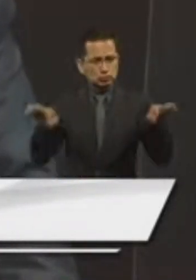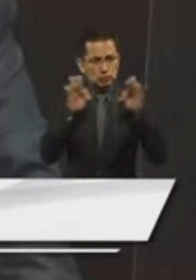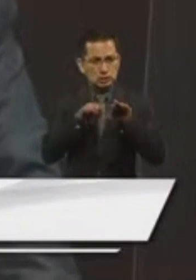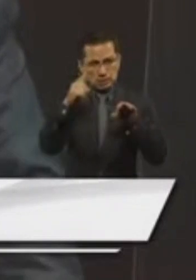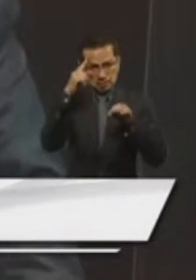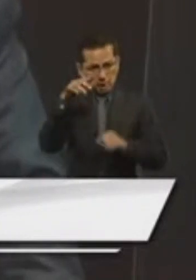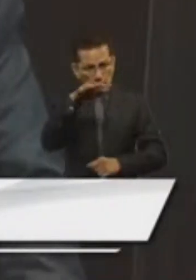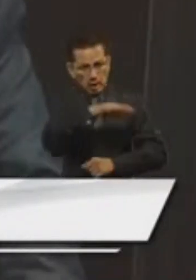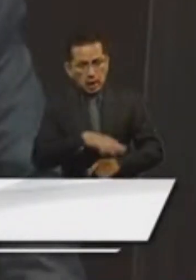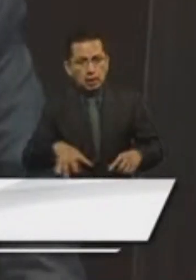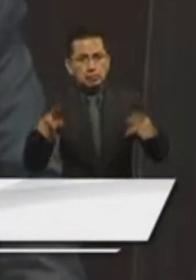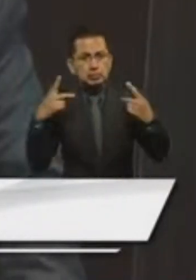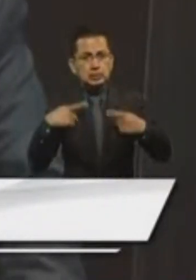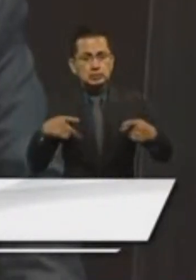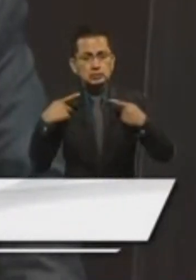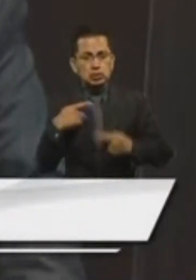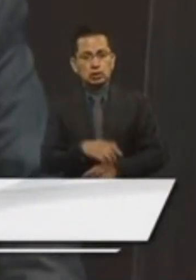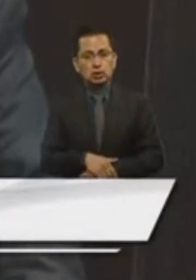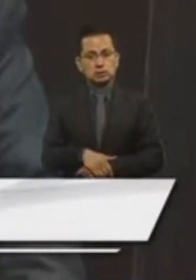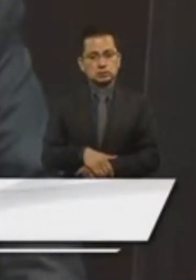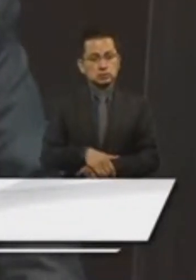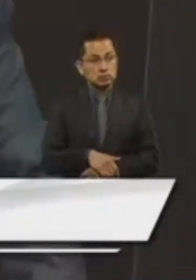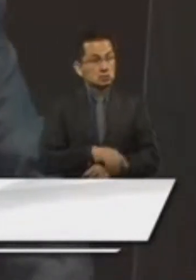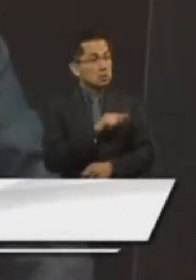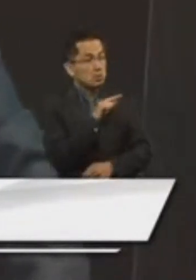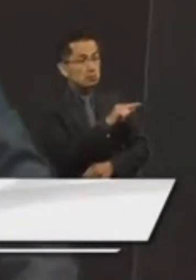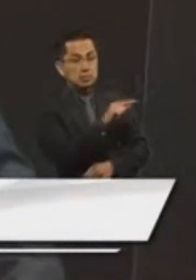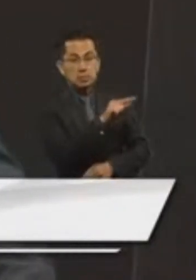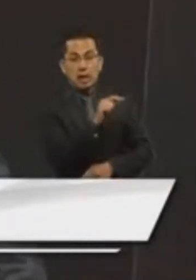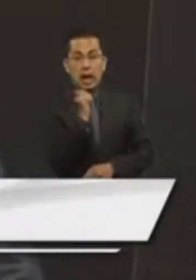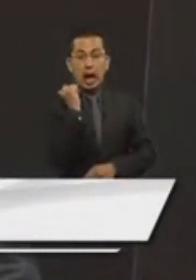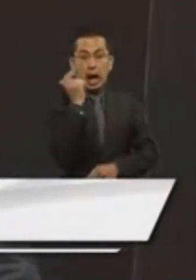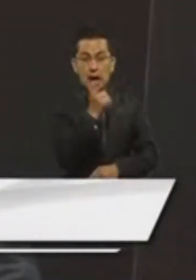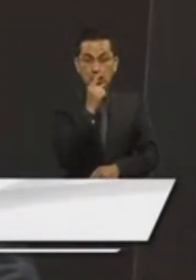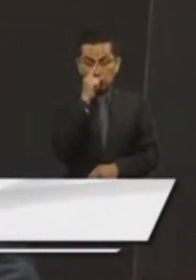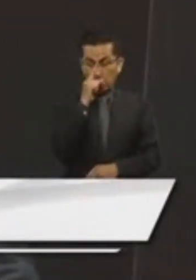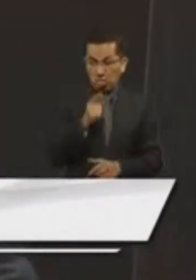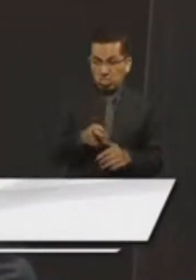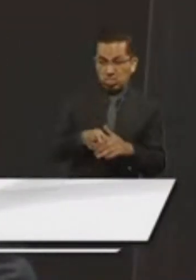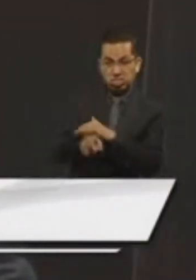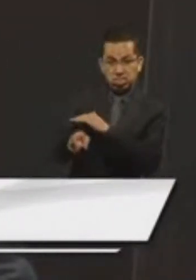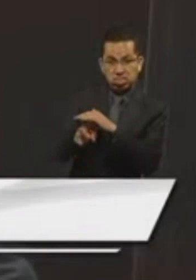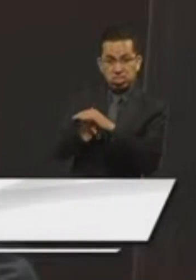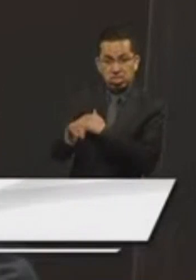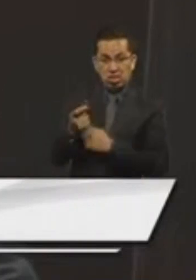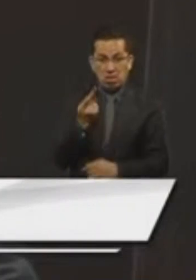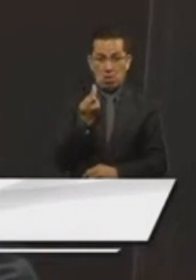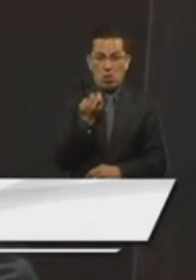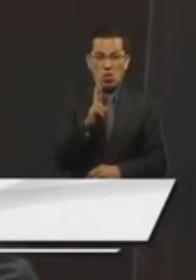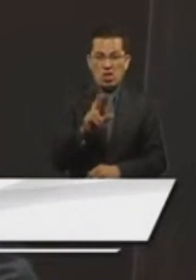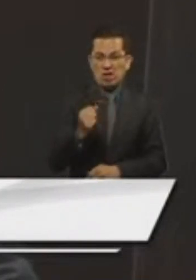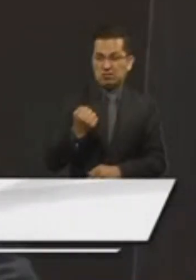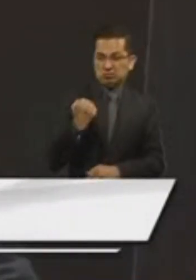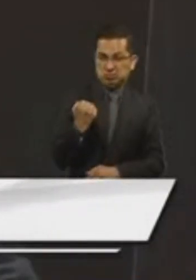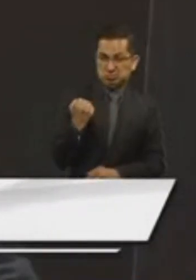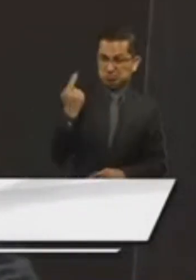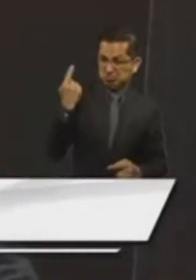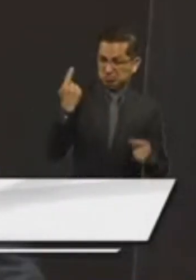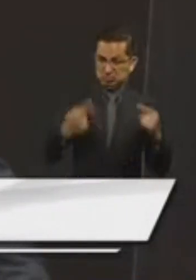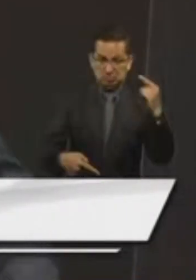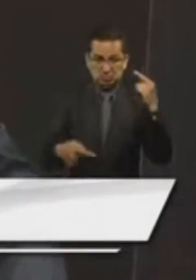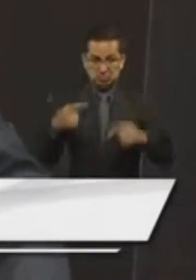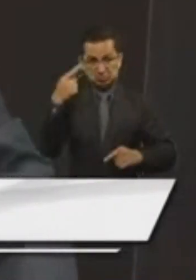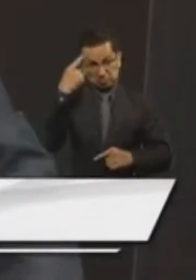los poderes fácticos podrán sobreponerse ni situarse por encima de